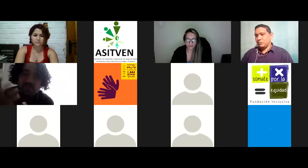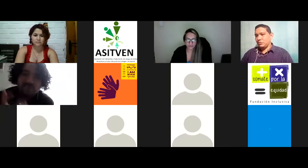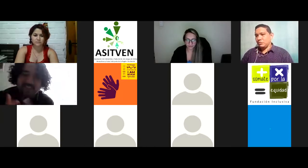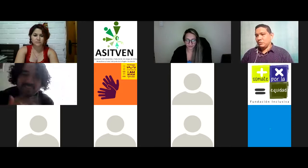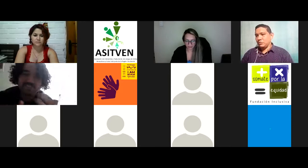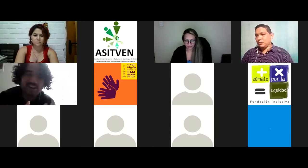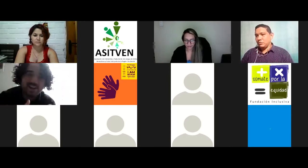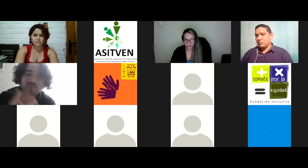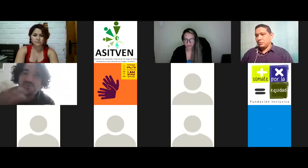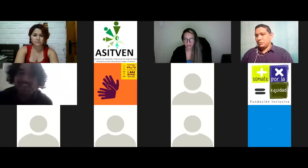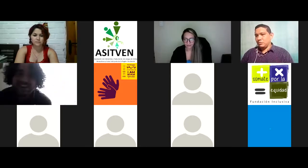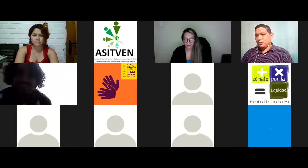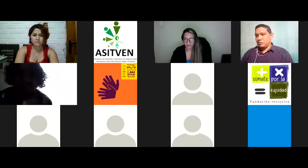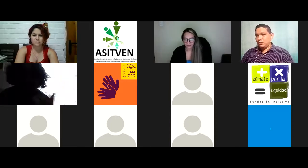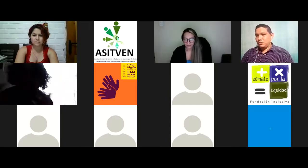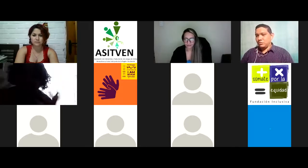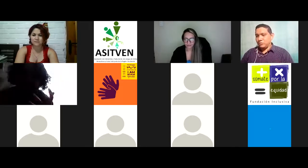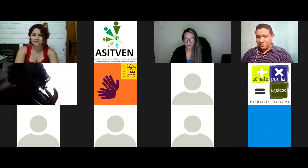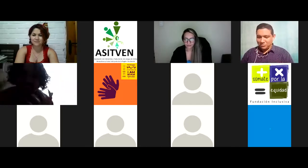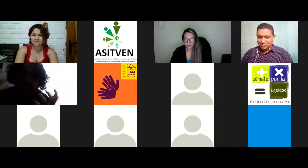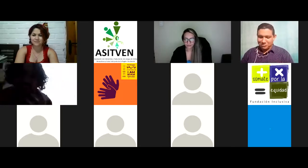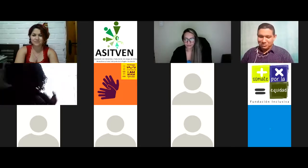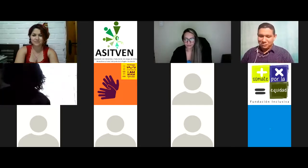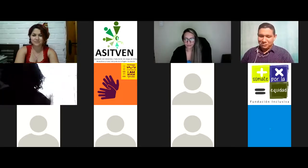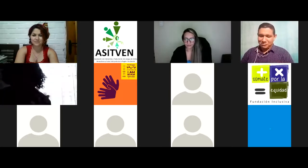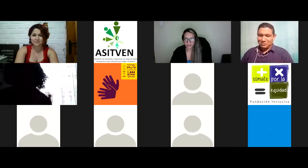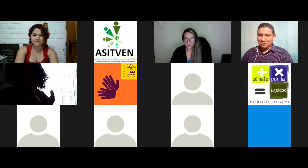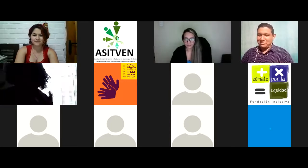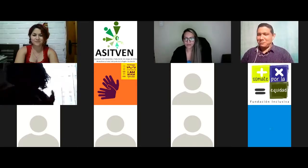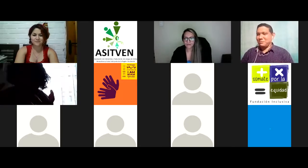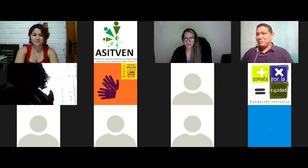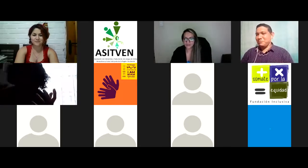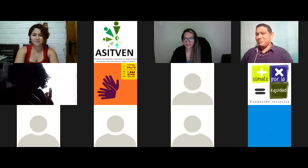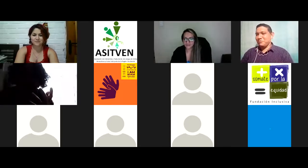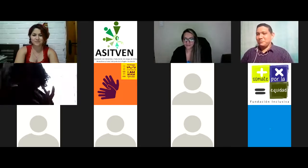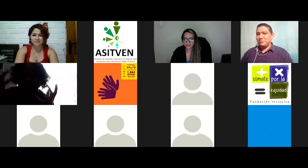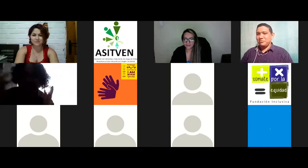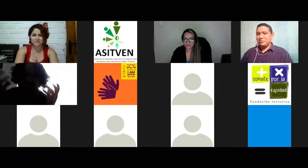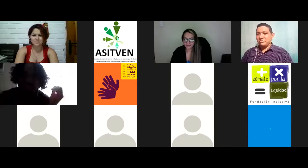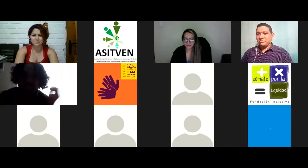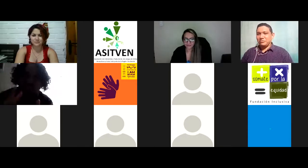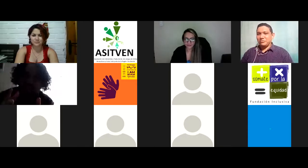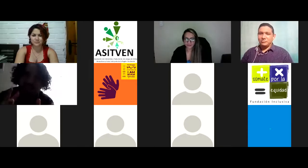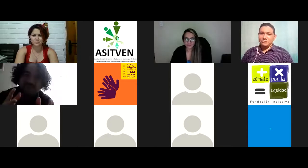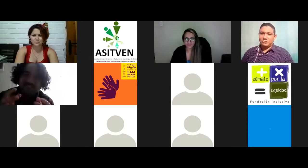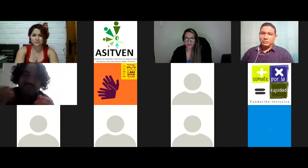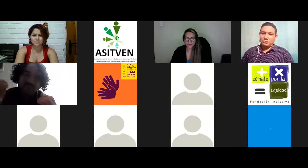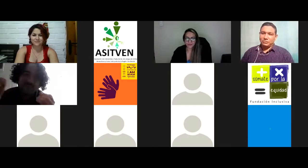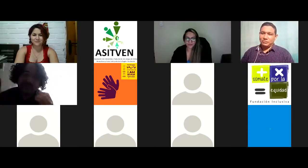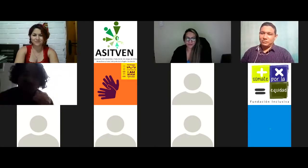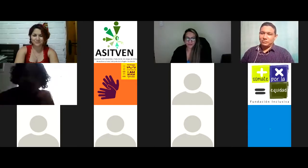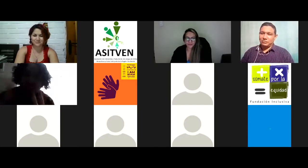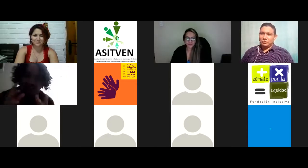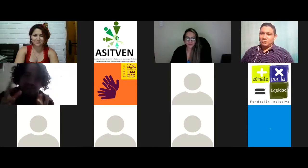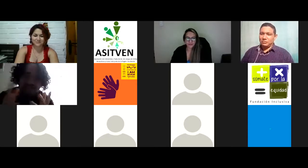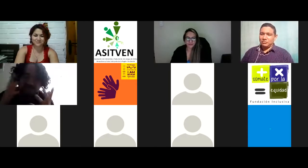es colombiana, venezolana o chilena. ¿Sabes? Como que no sabes diferenciar, como que te vienen todas a la mente, o